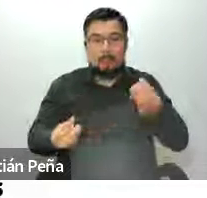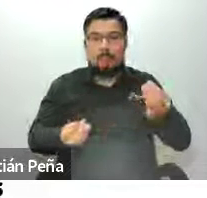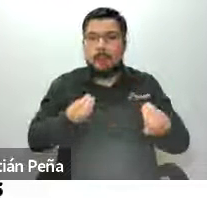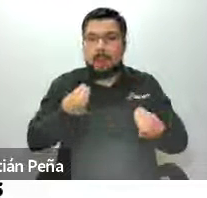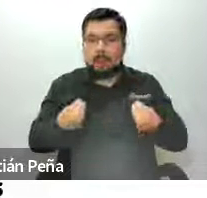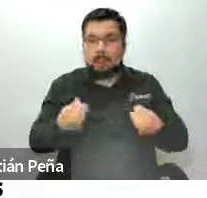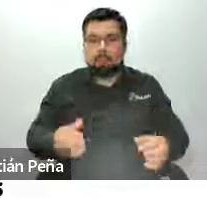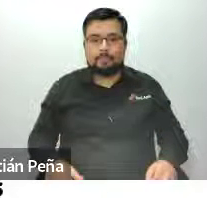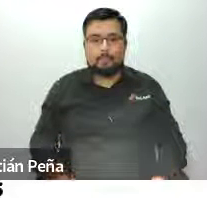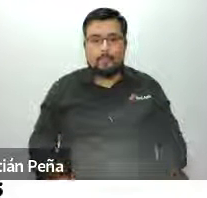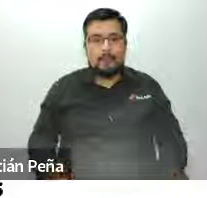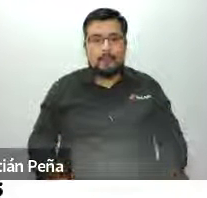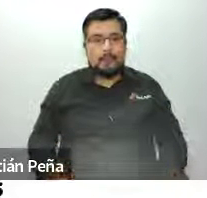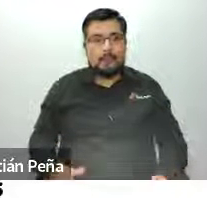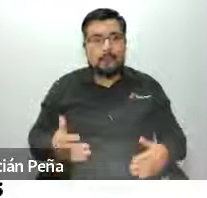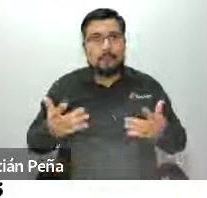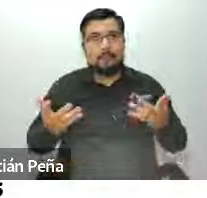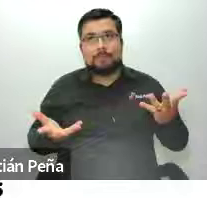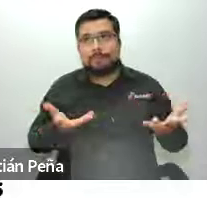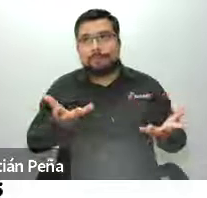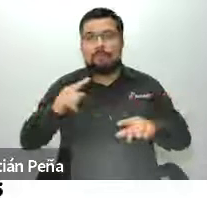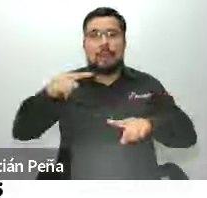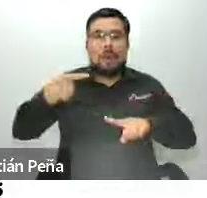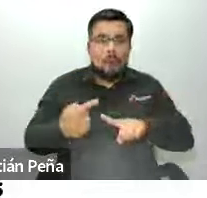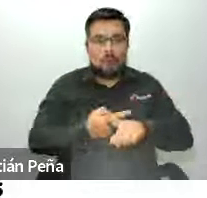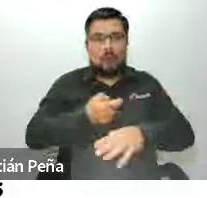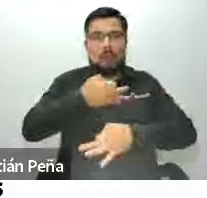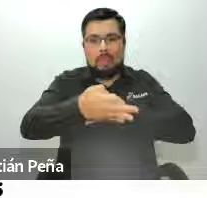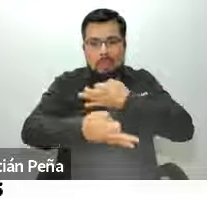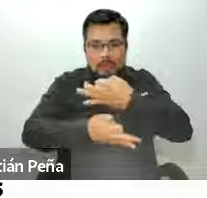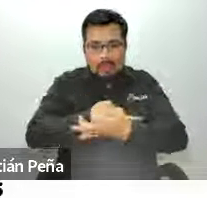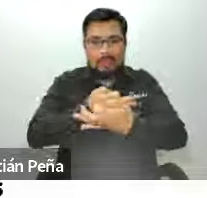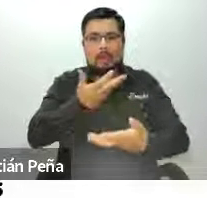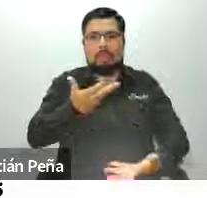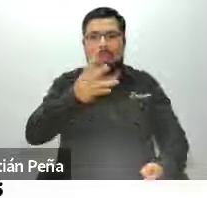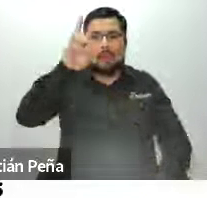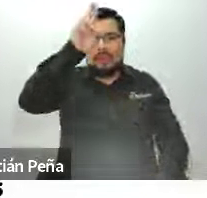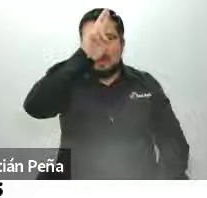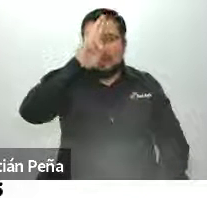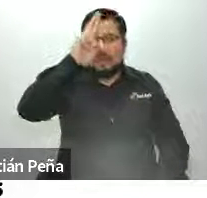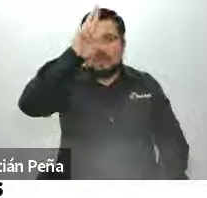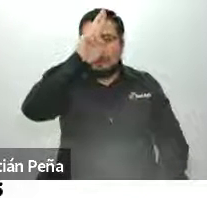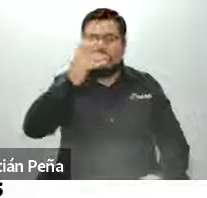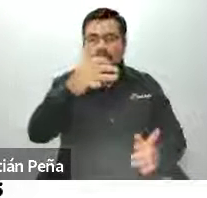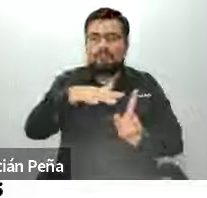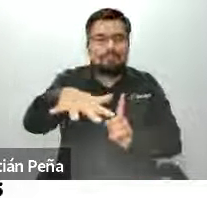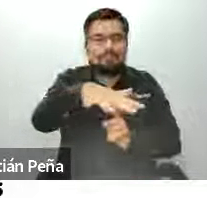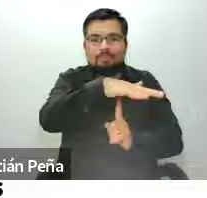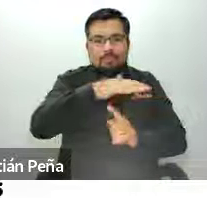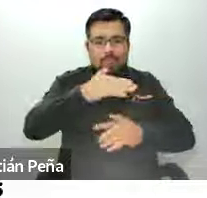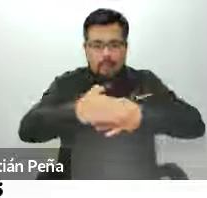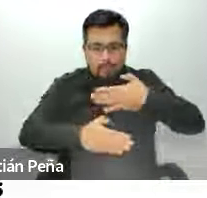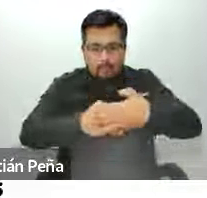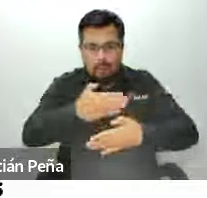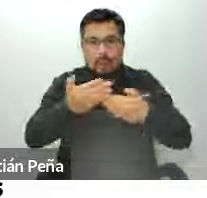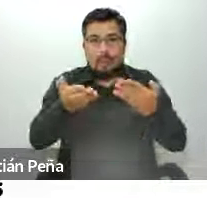volver a- a comentar, a reflexionar en torno a lo que fue el proceso de construcción